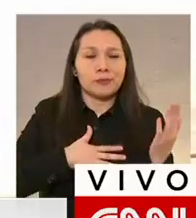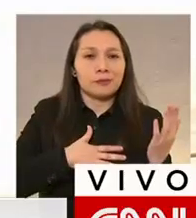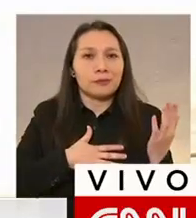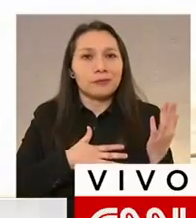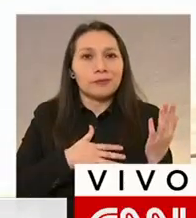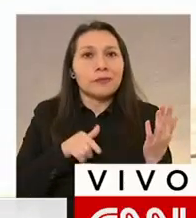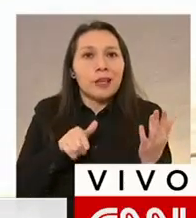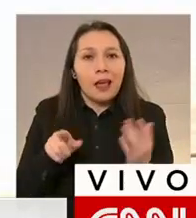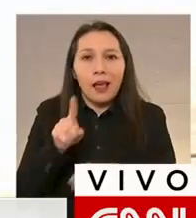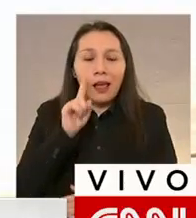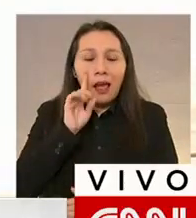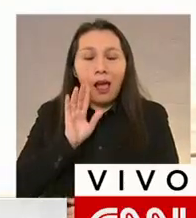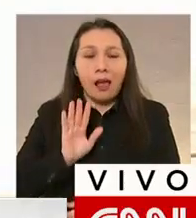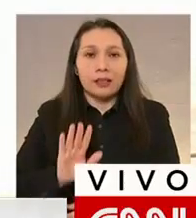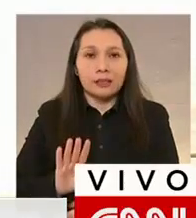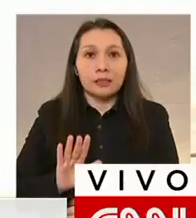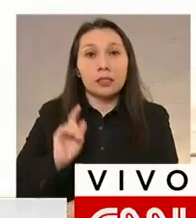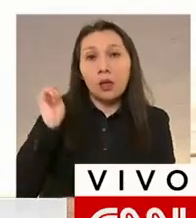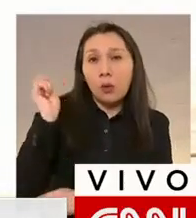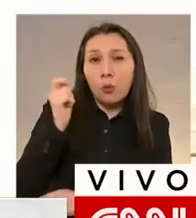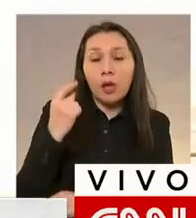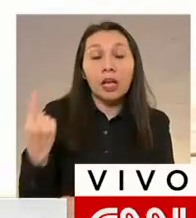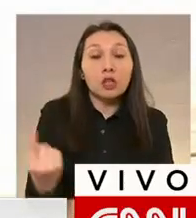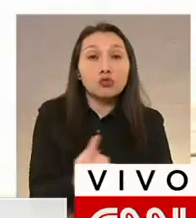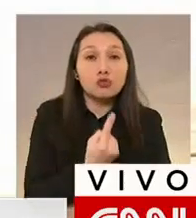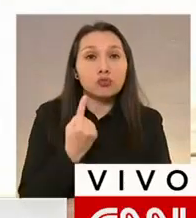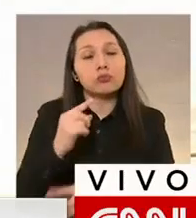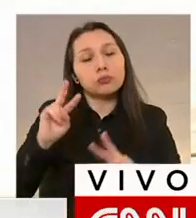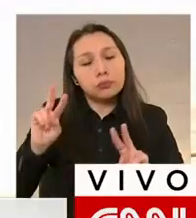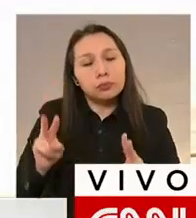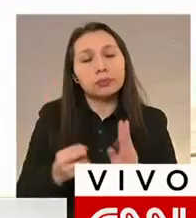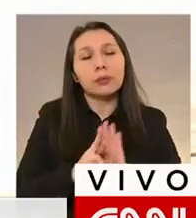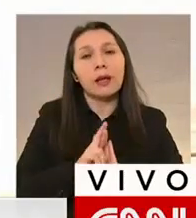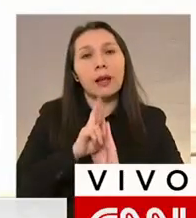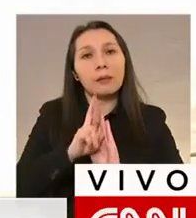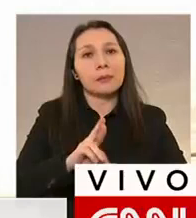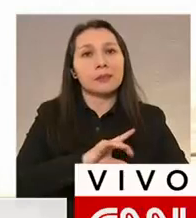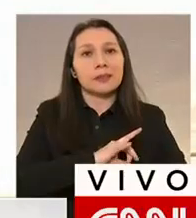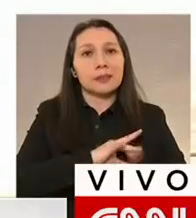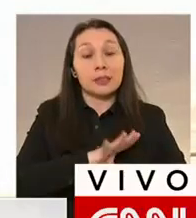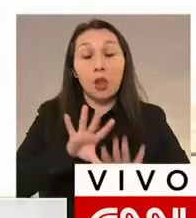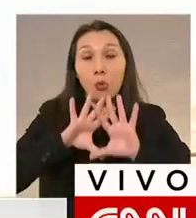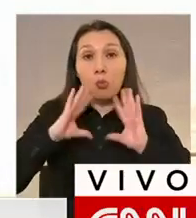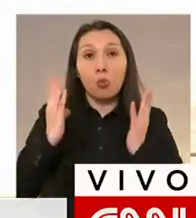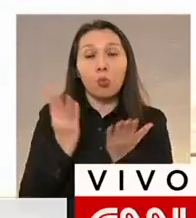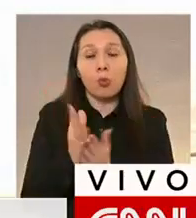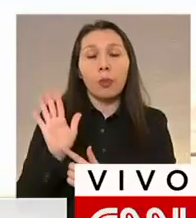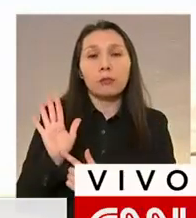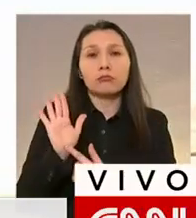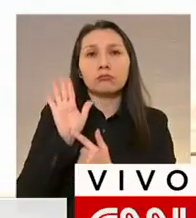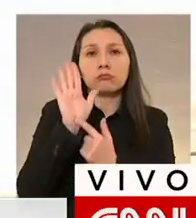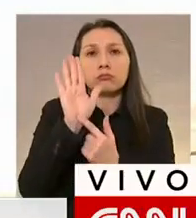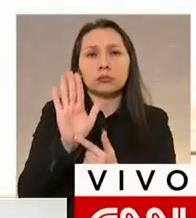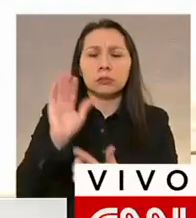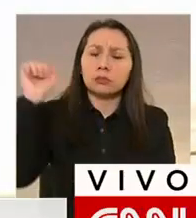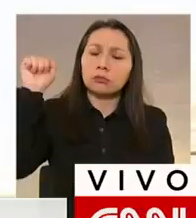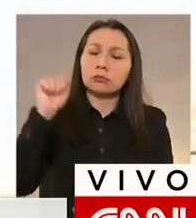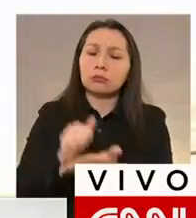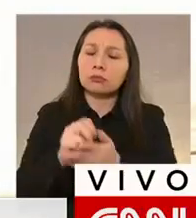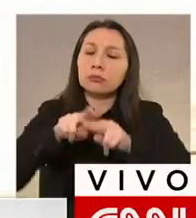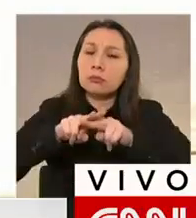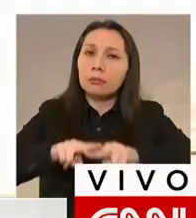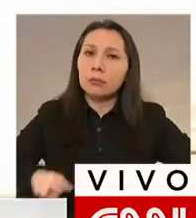De esta manera, la cueca sola se presenta en Chile y en el mundo como la protesta